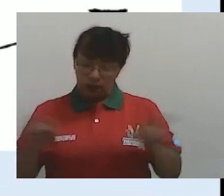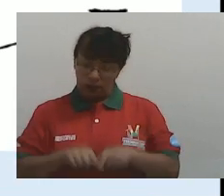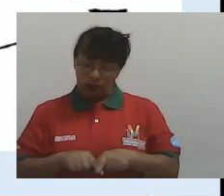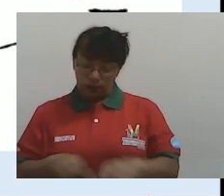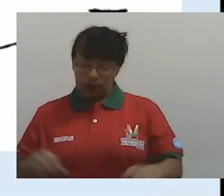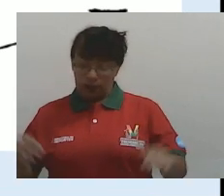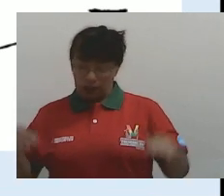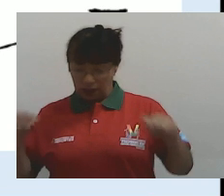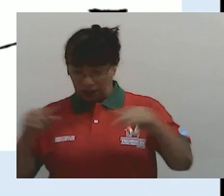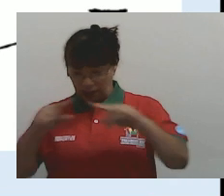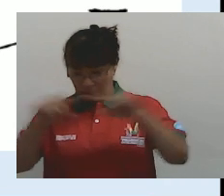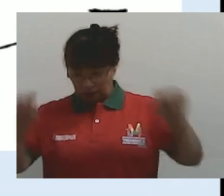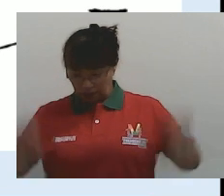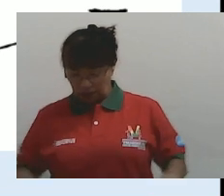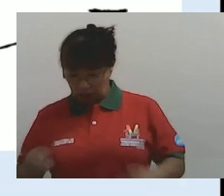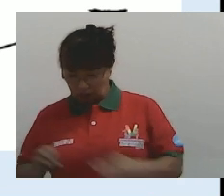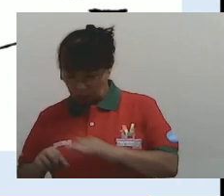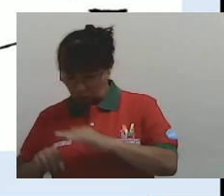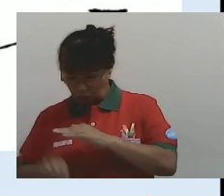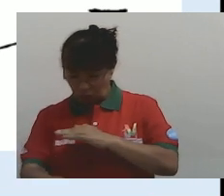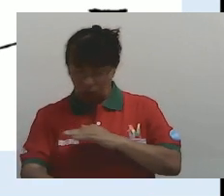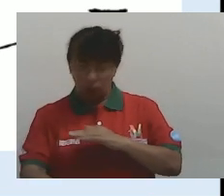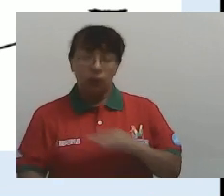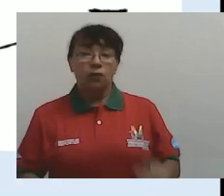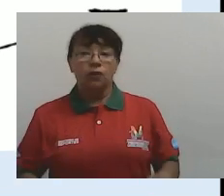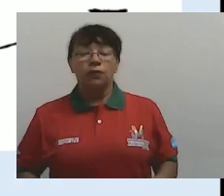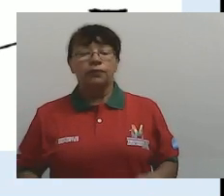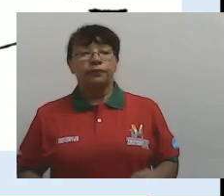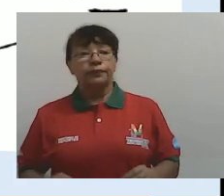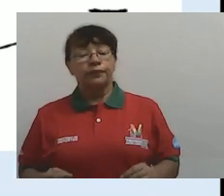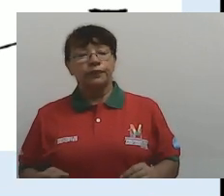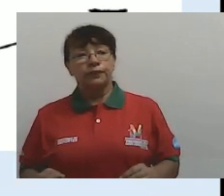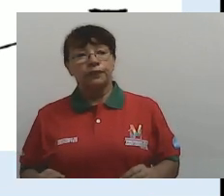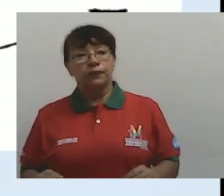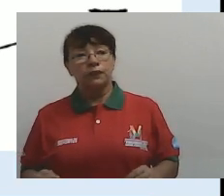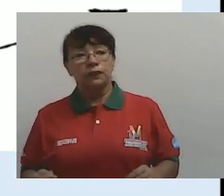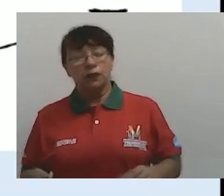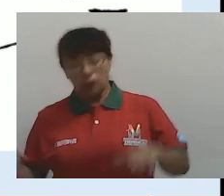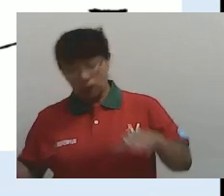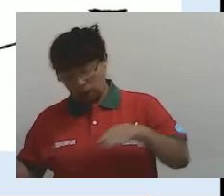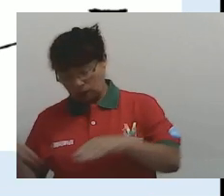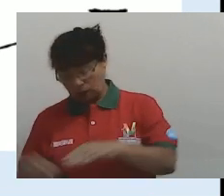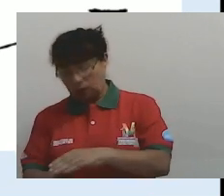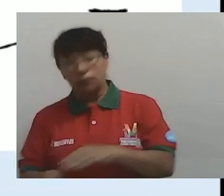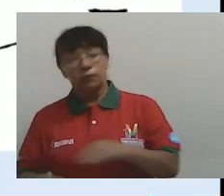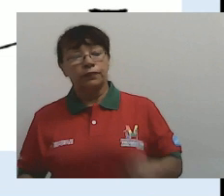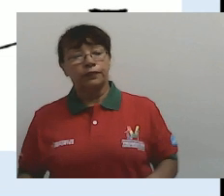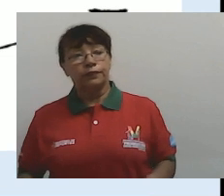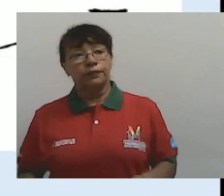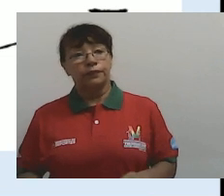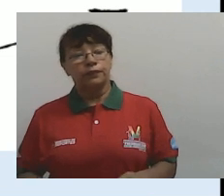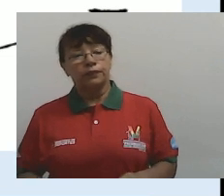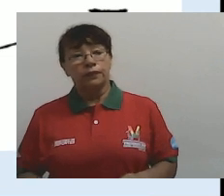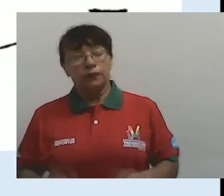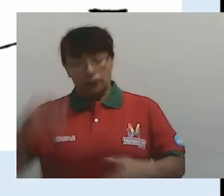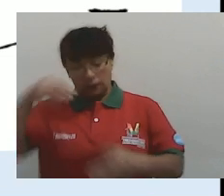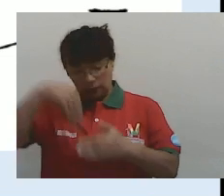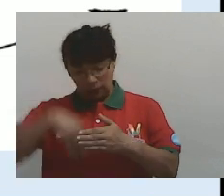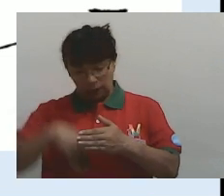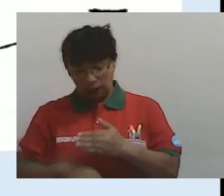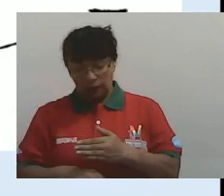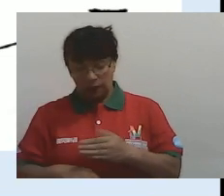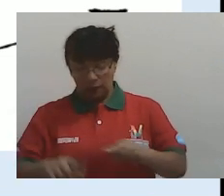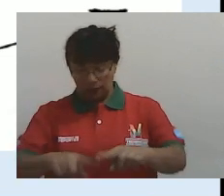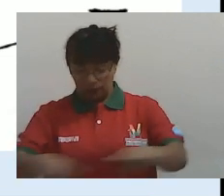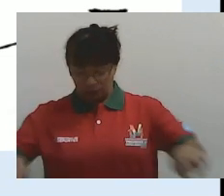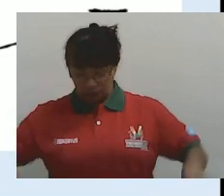digamos, sería, ¿no es cierto? En el rotacional estaría metiendo un gol. Cuando meto el gol, cuando entra en la zona